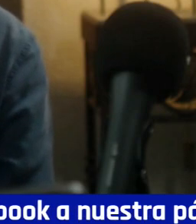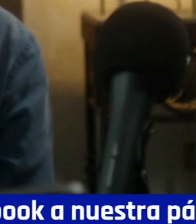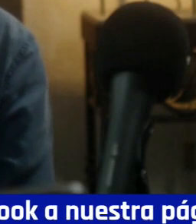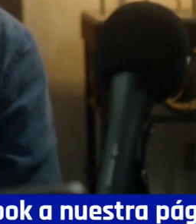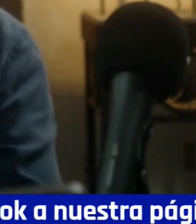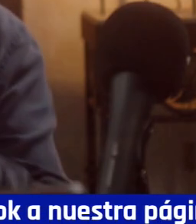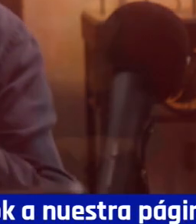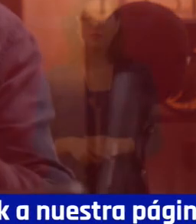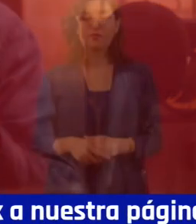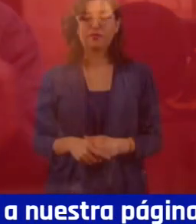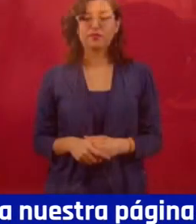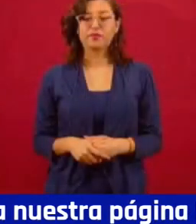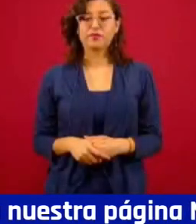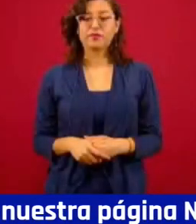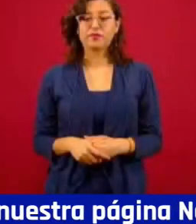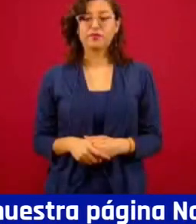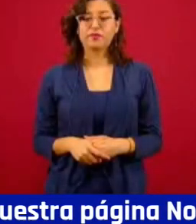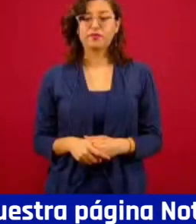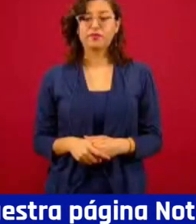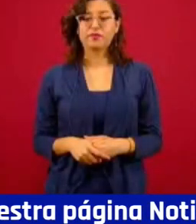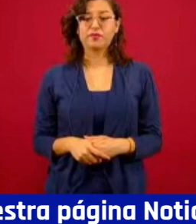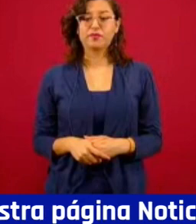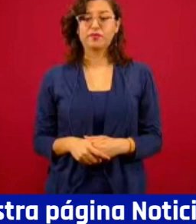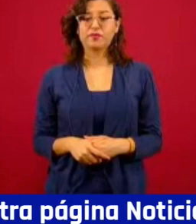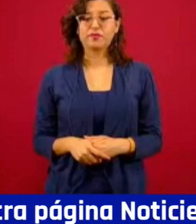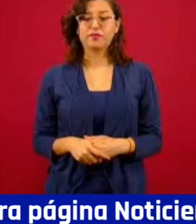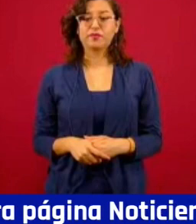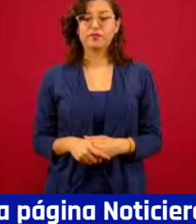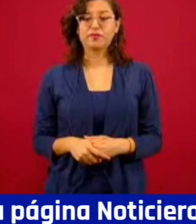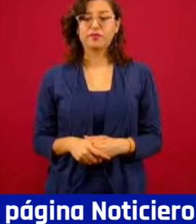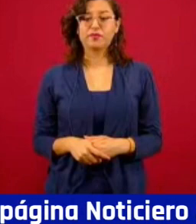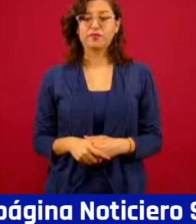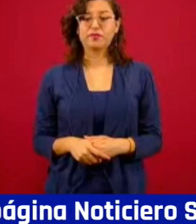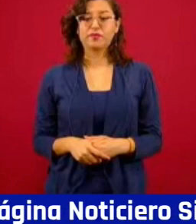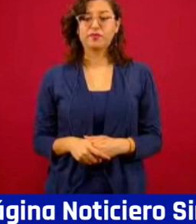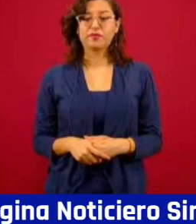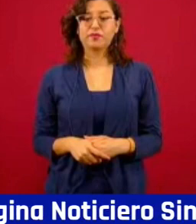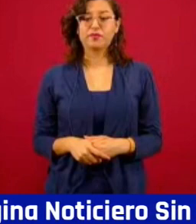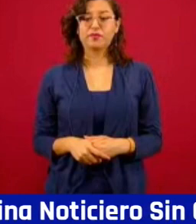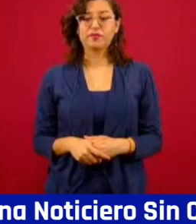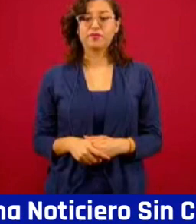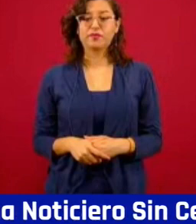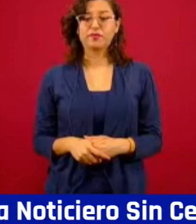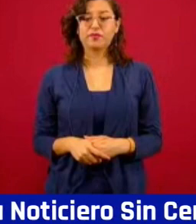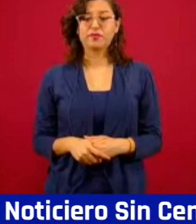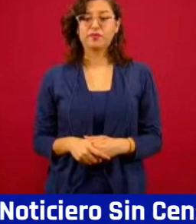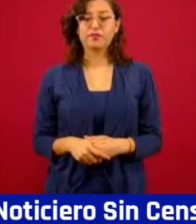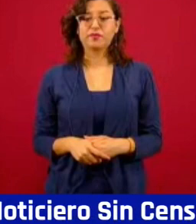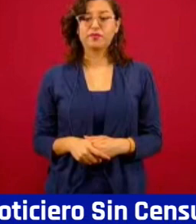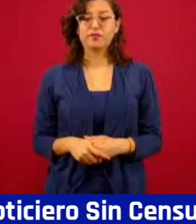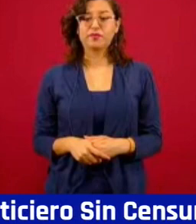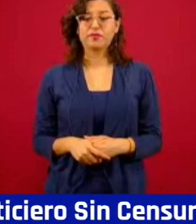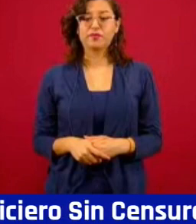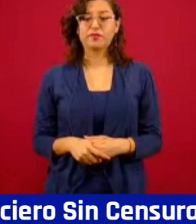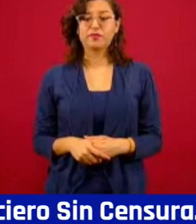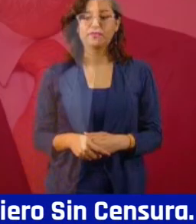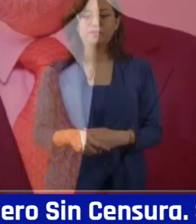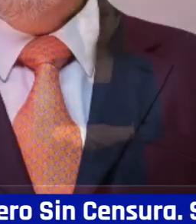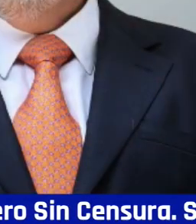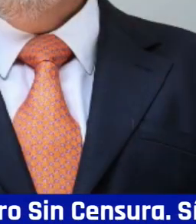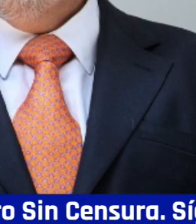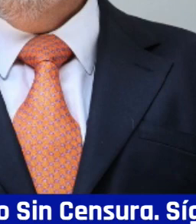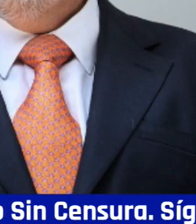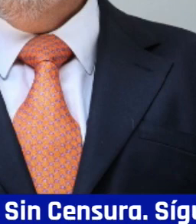víctima, y además en su carta señalar que él era víctima desde los tiempos de Vicente Fox, cuando Hertz